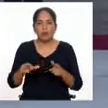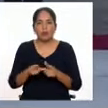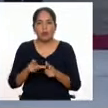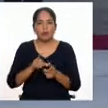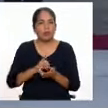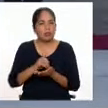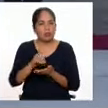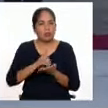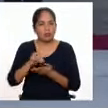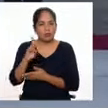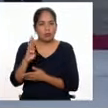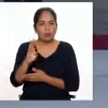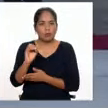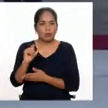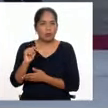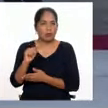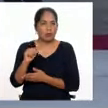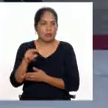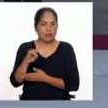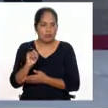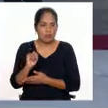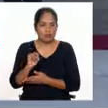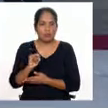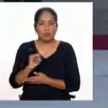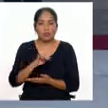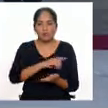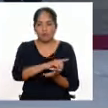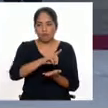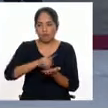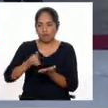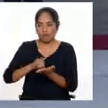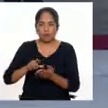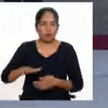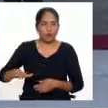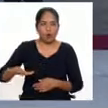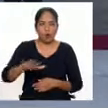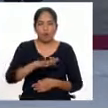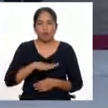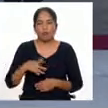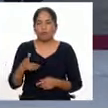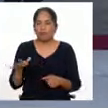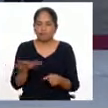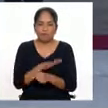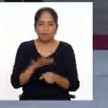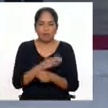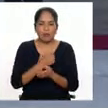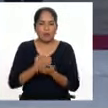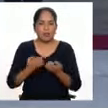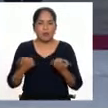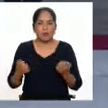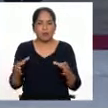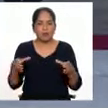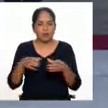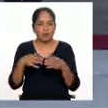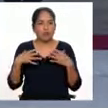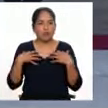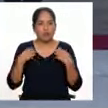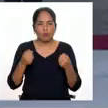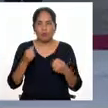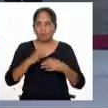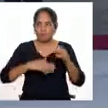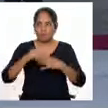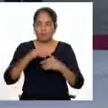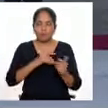Bolognesi. Ahí está, todos los distritos con su equipamiento y su centro de salud totalmente